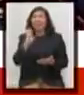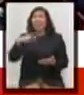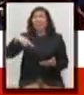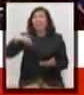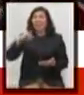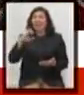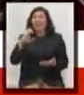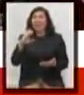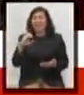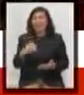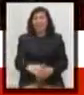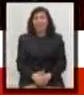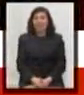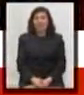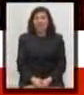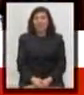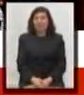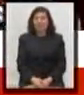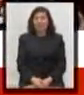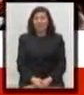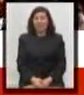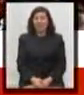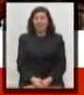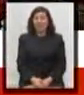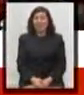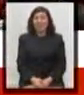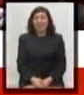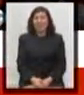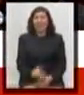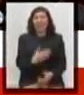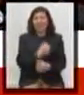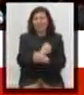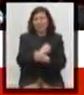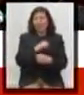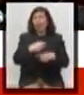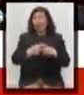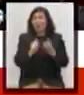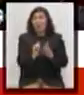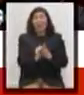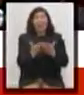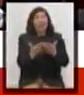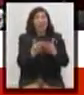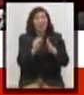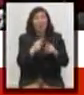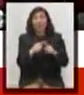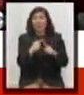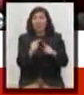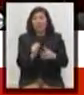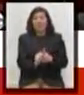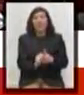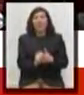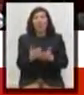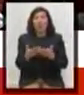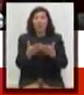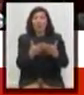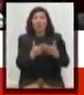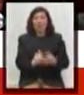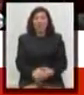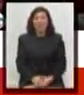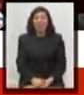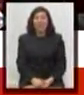Ya. Muy buenas tardes, estimados congresistas presentes y alumnos de diversos colegios.